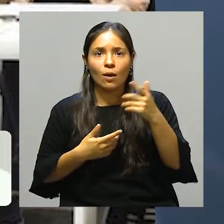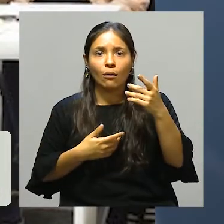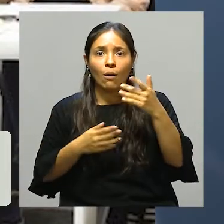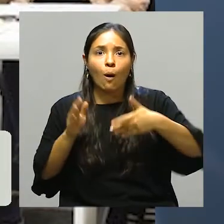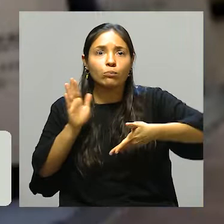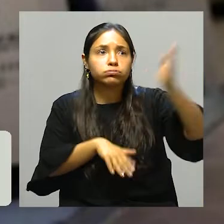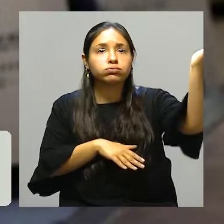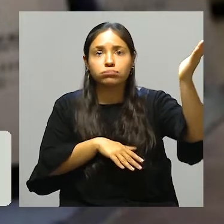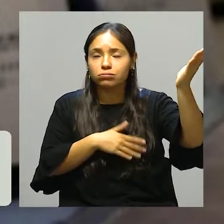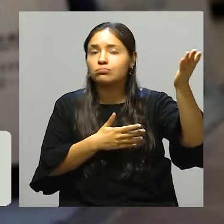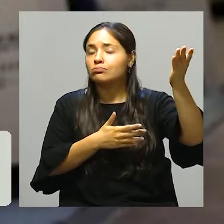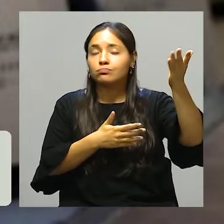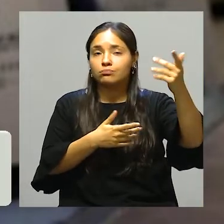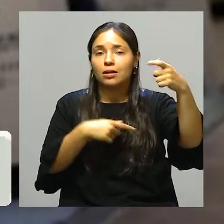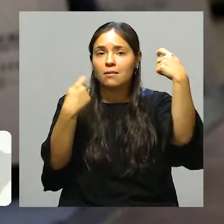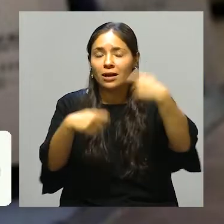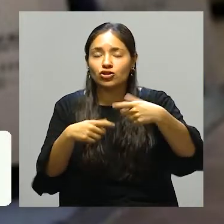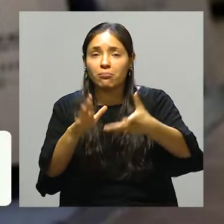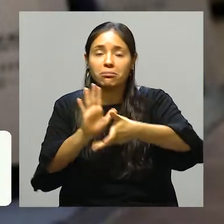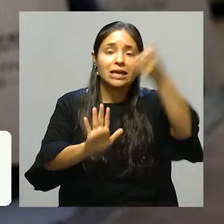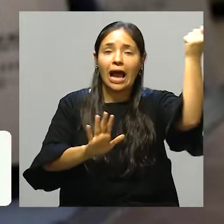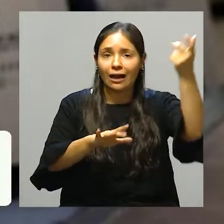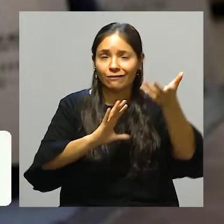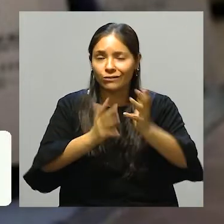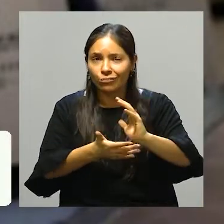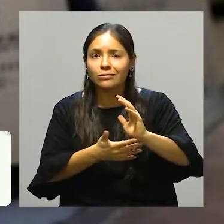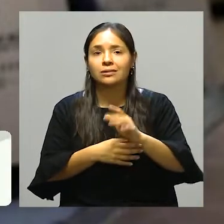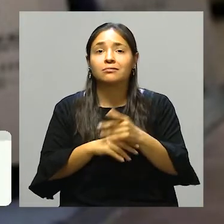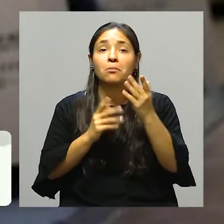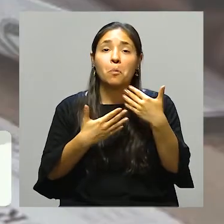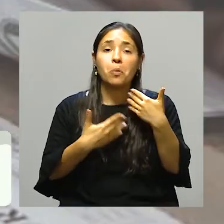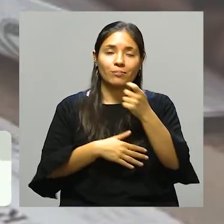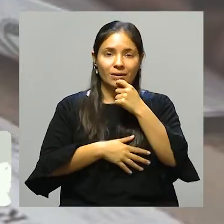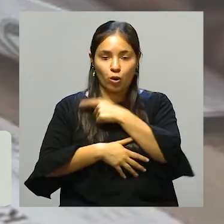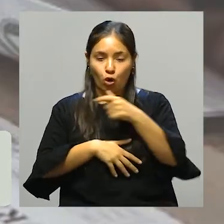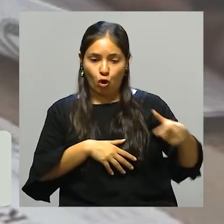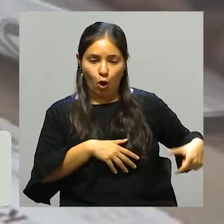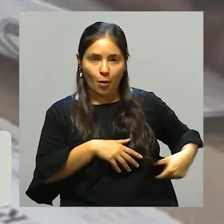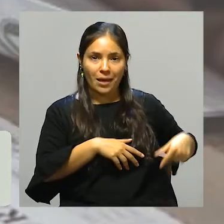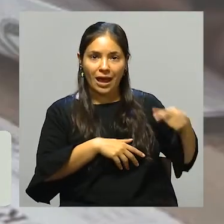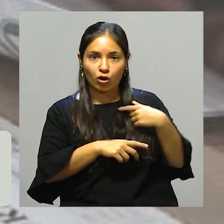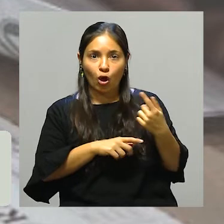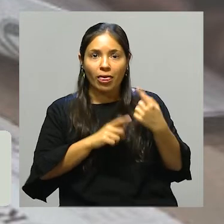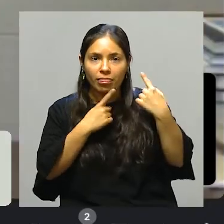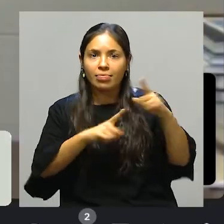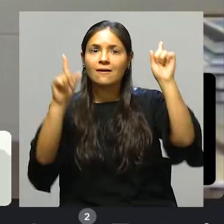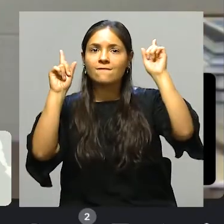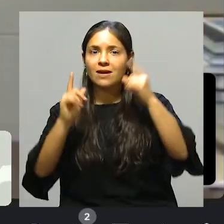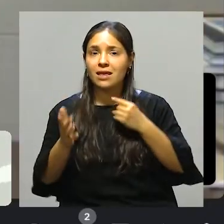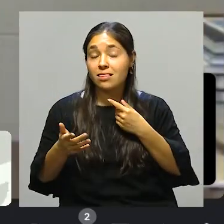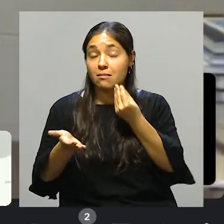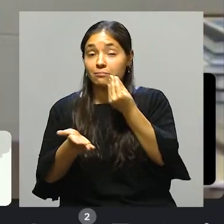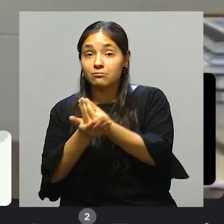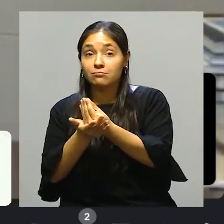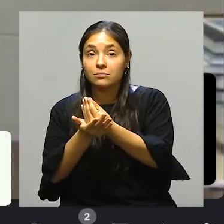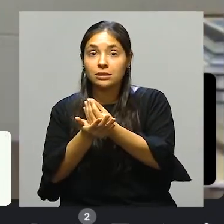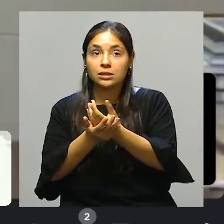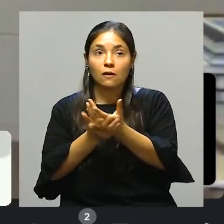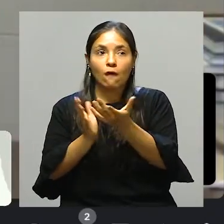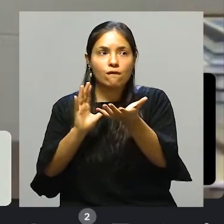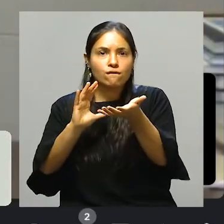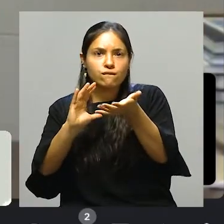Bueno, seguimos en Chat Internacional hablando de Colombia, de las elecciones, de la situación actual en ese país con Juan Carlos Arenas, que es docente